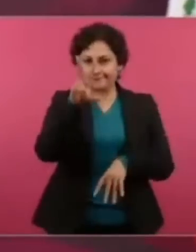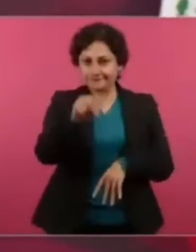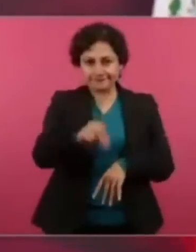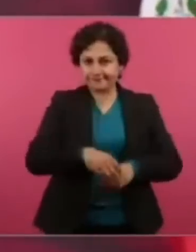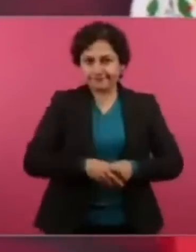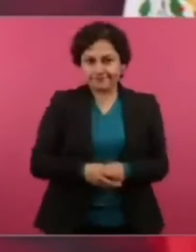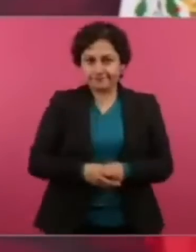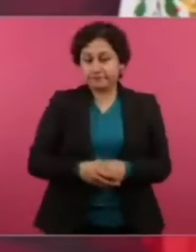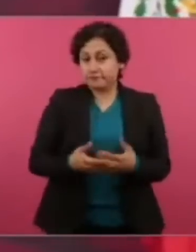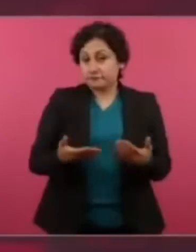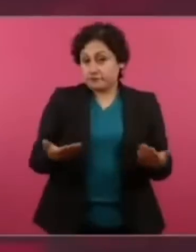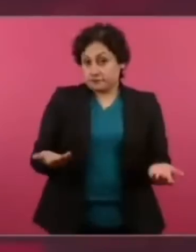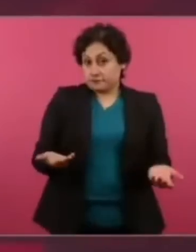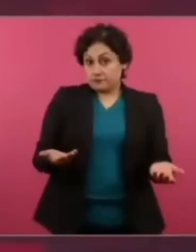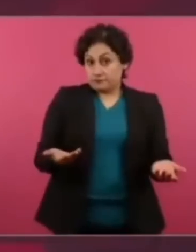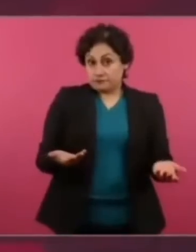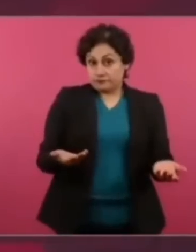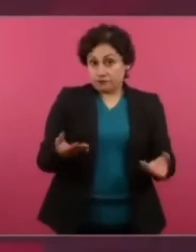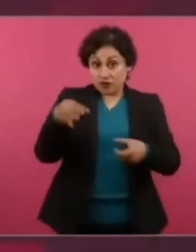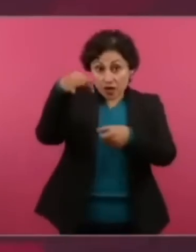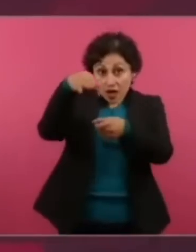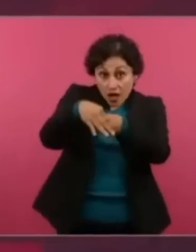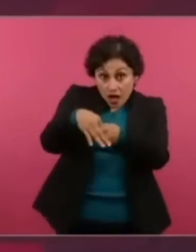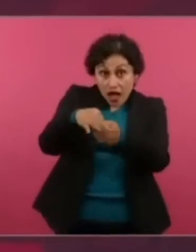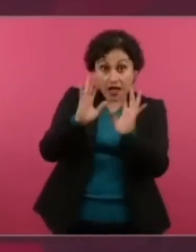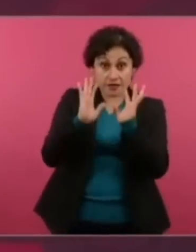todavía no está resuelto lo de la elección.